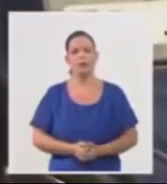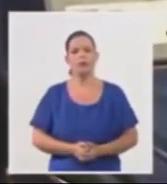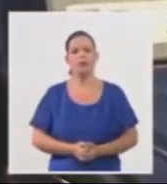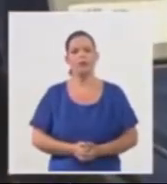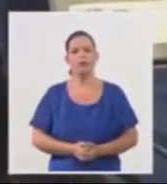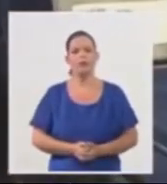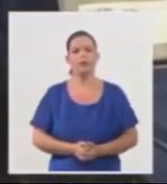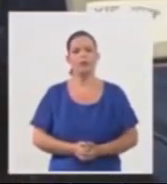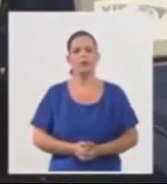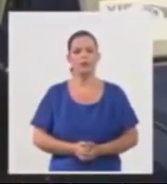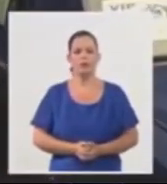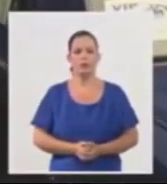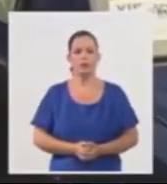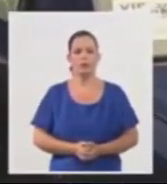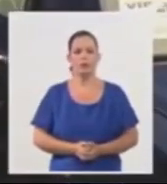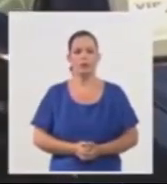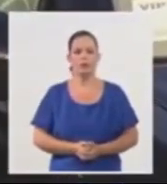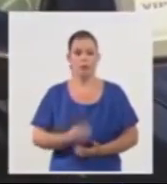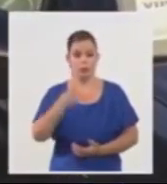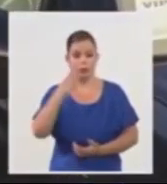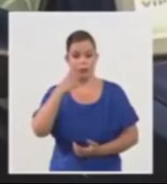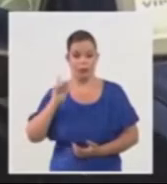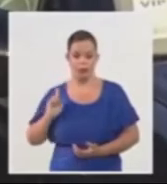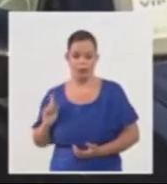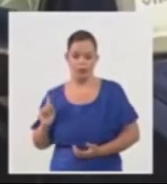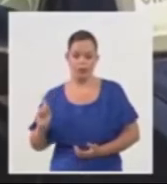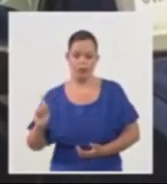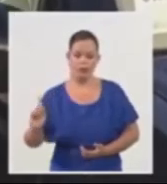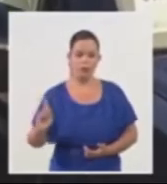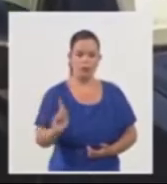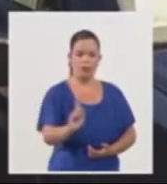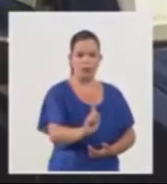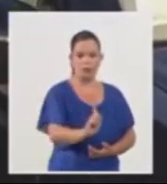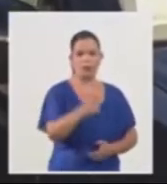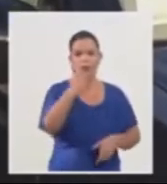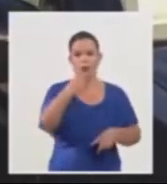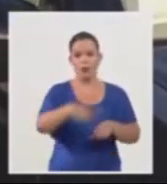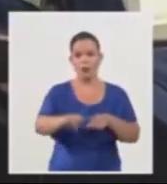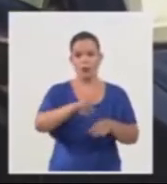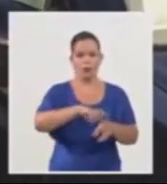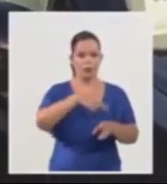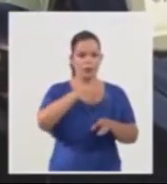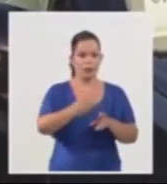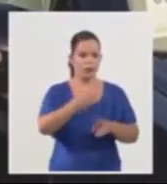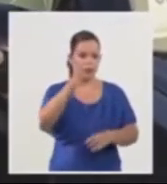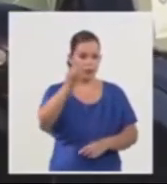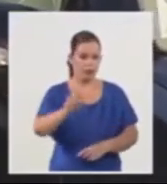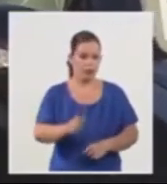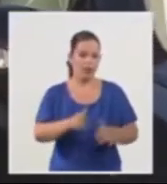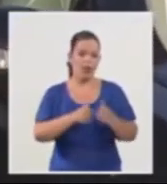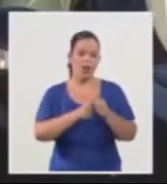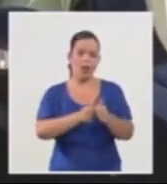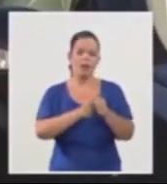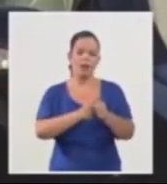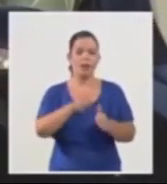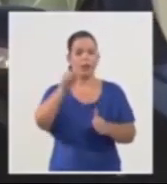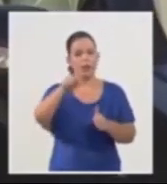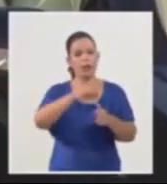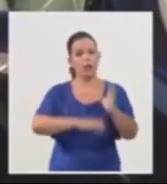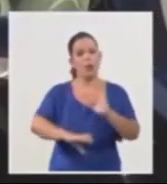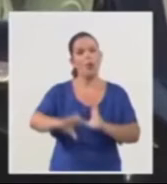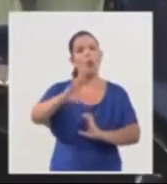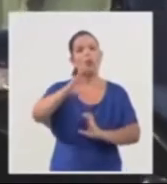integran compartirán estrategias de desarrollo comunes y analizarán la situación política regional. Rosario